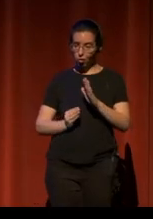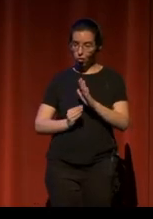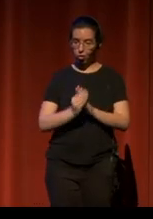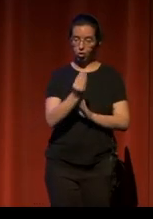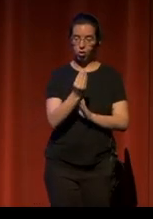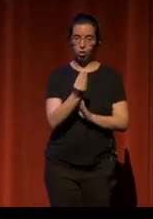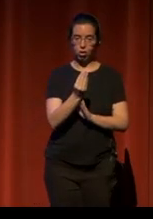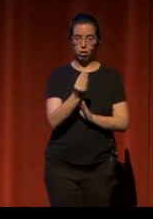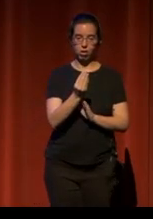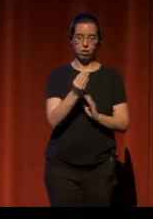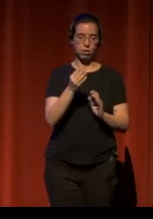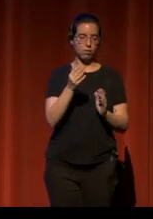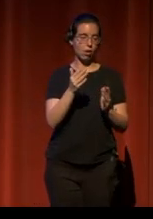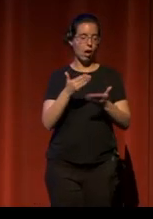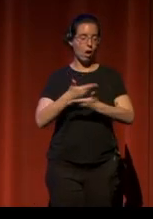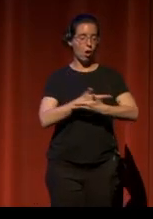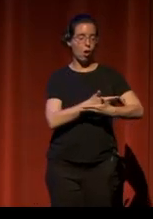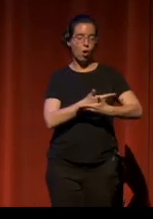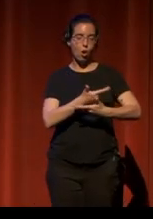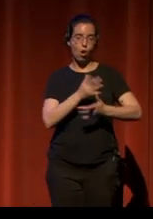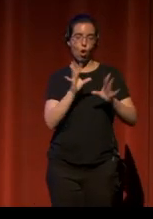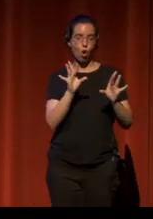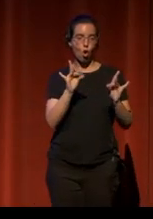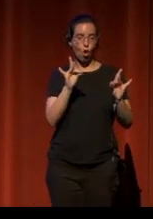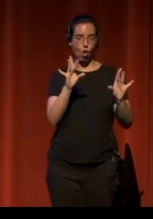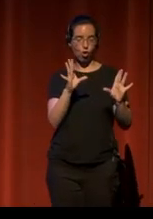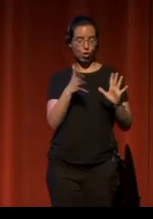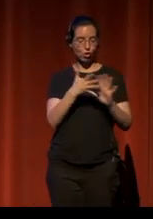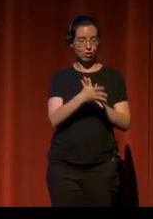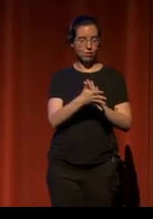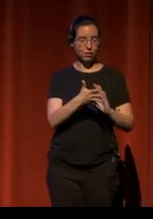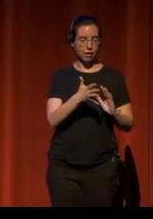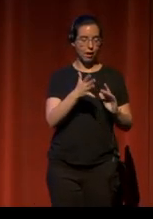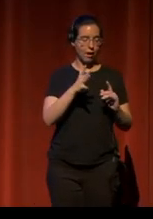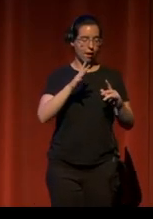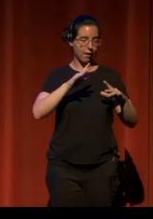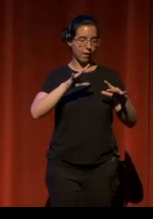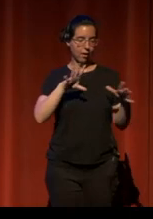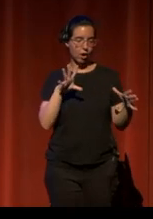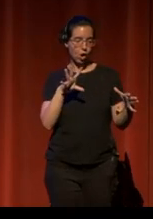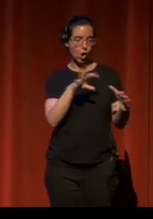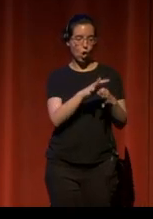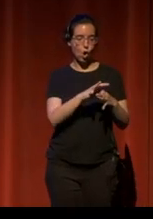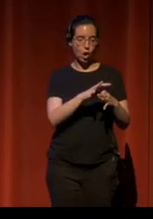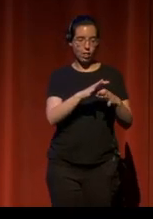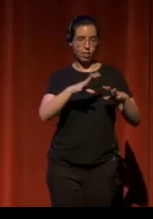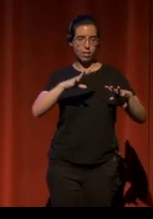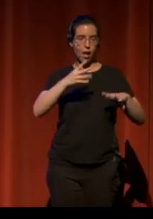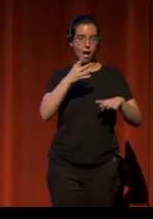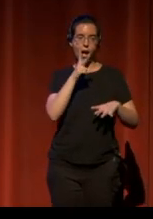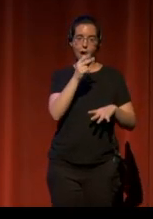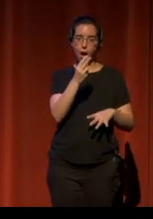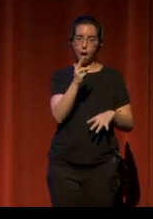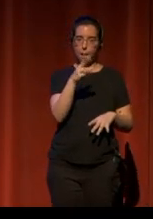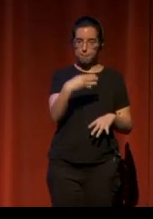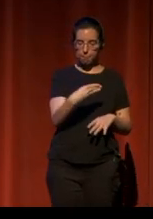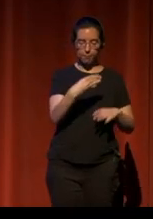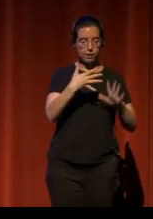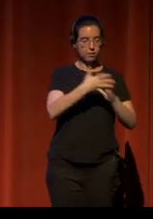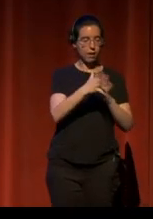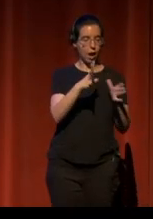dice Cuna de oro y en este mundo de las redes podríamos y Hub hiperconectado no porque está conectado a